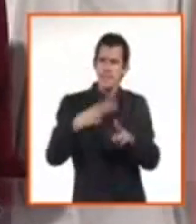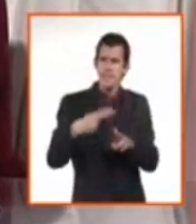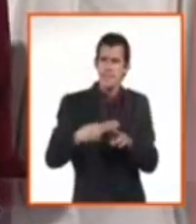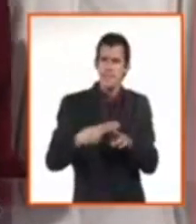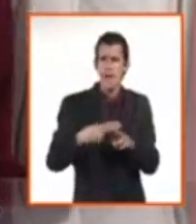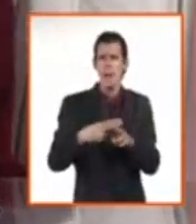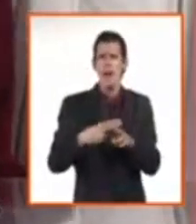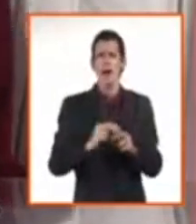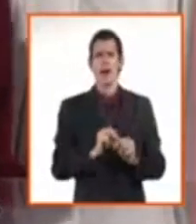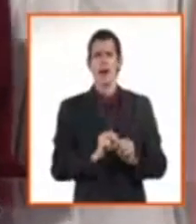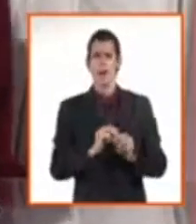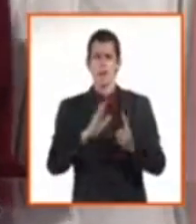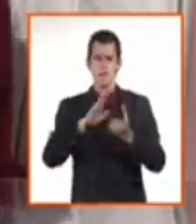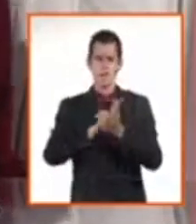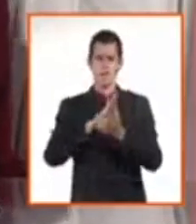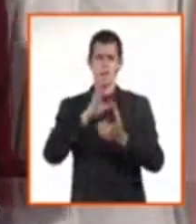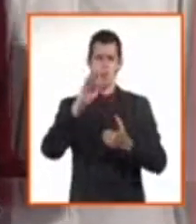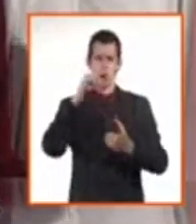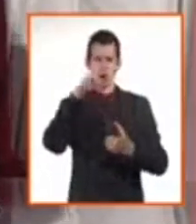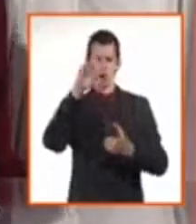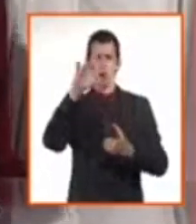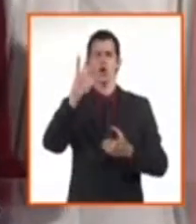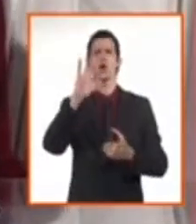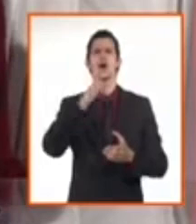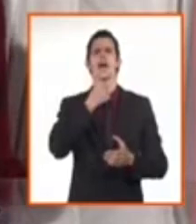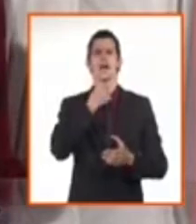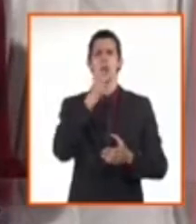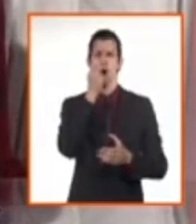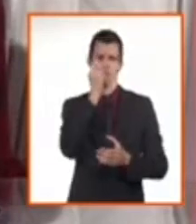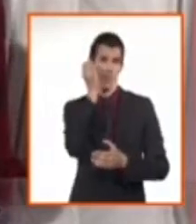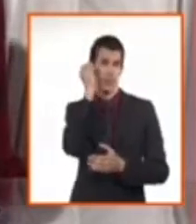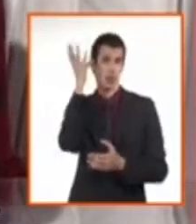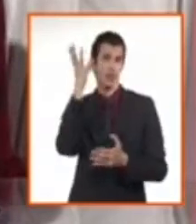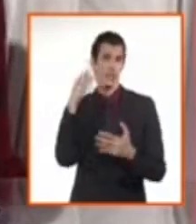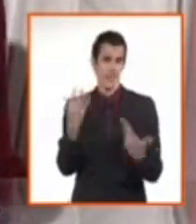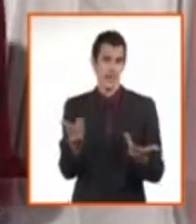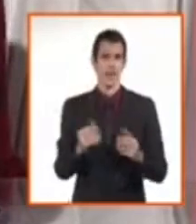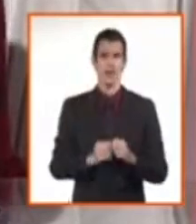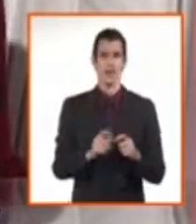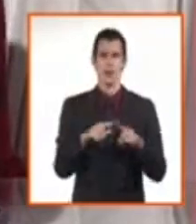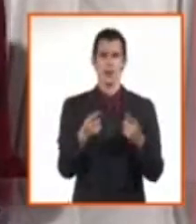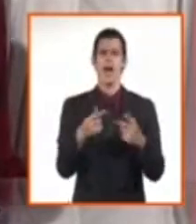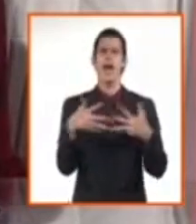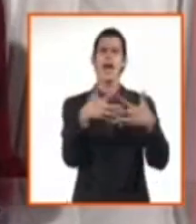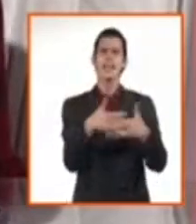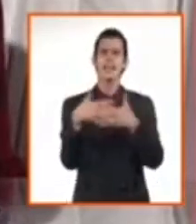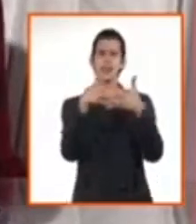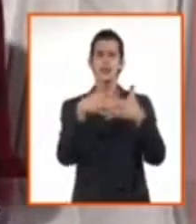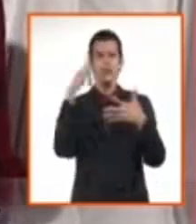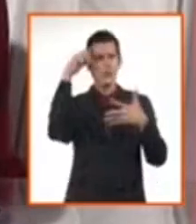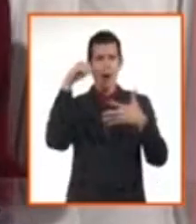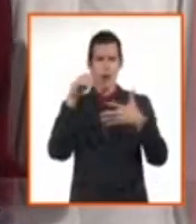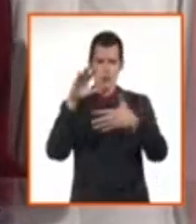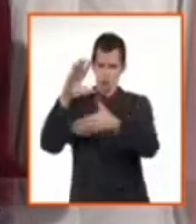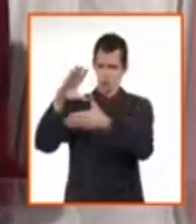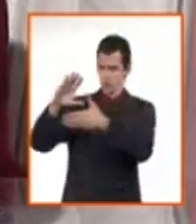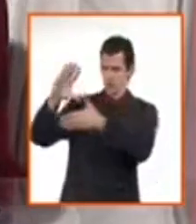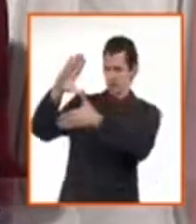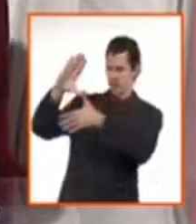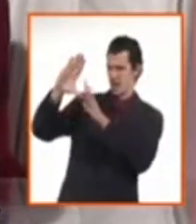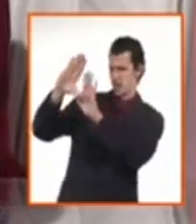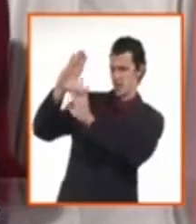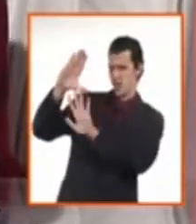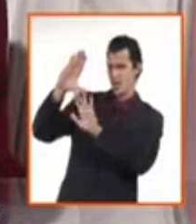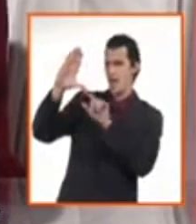americanos son ellos es el respeto porque los montos de dinero no es que quieran más a ucrania tampoco es que es el negocio y